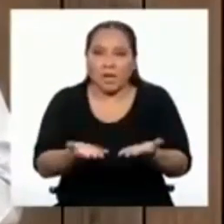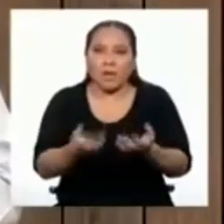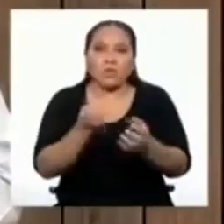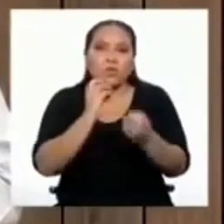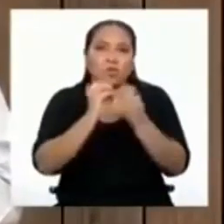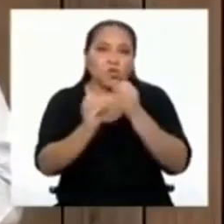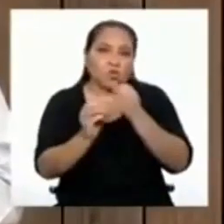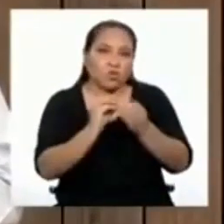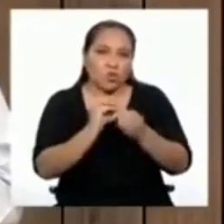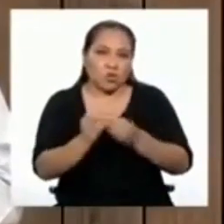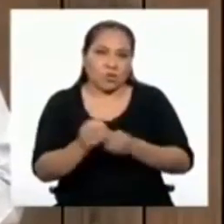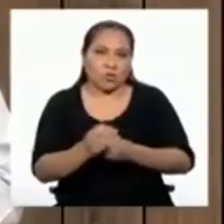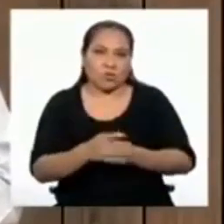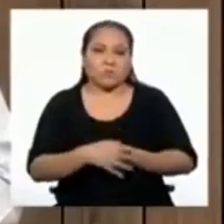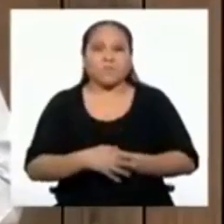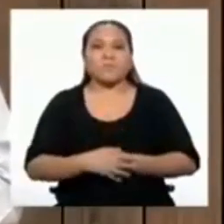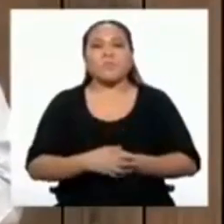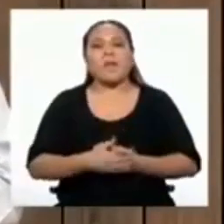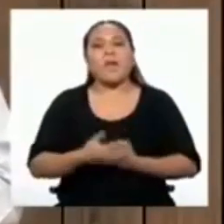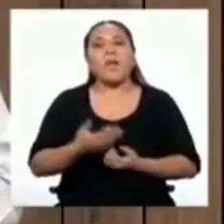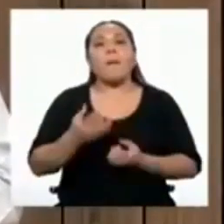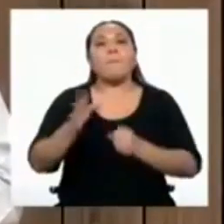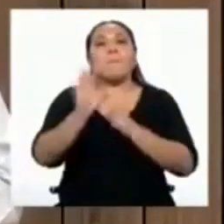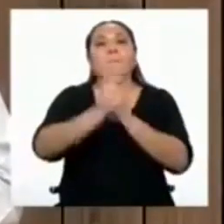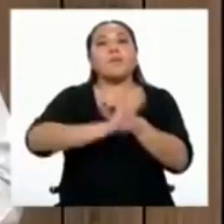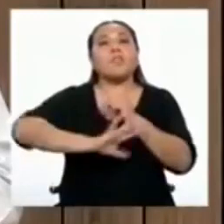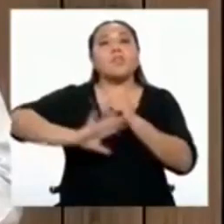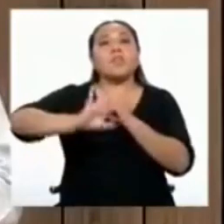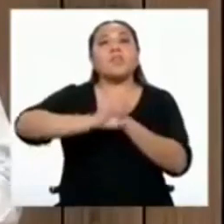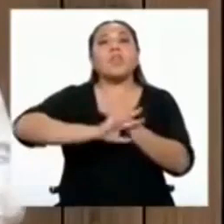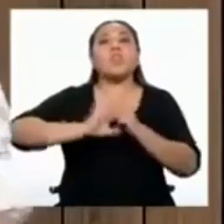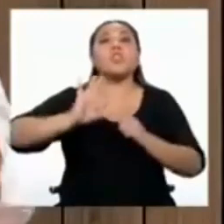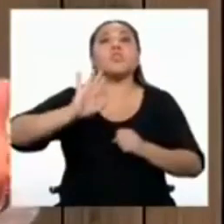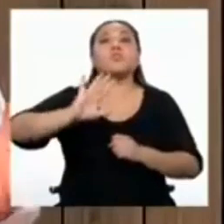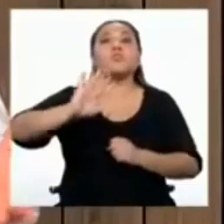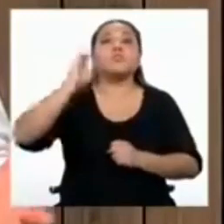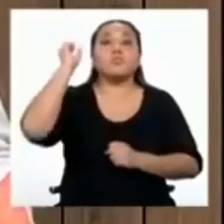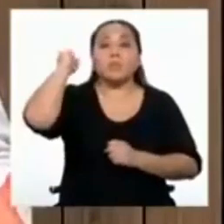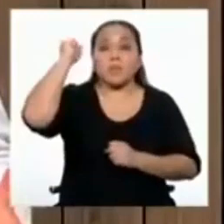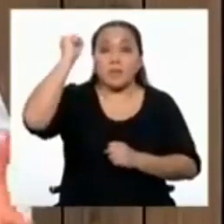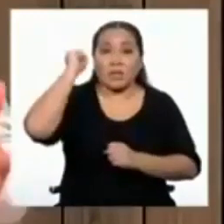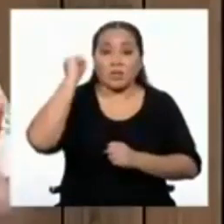elegido, garantizándonos nuestros derechos,